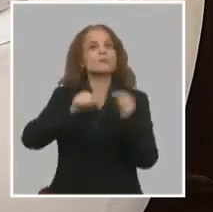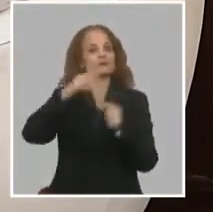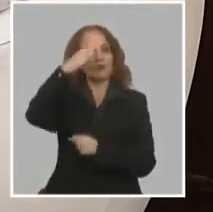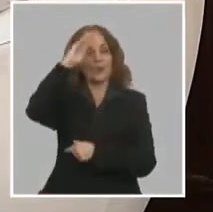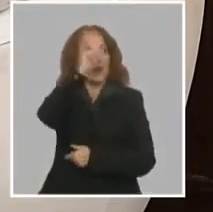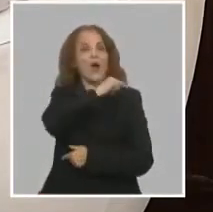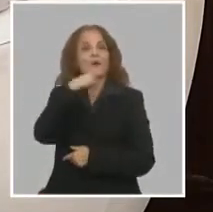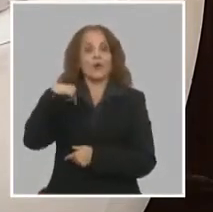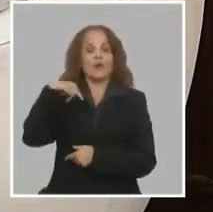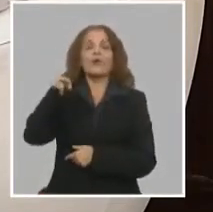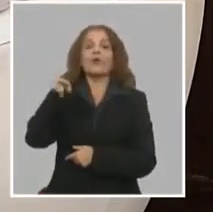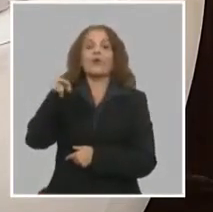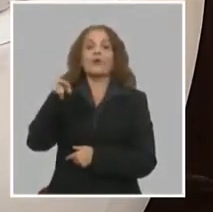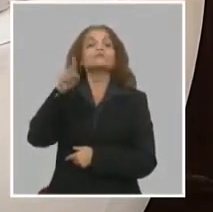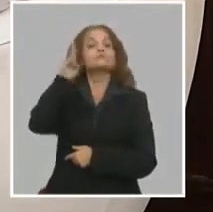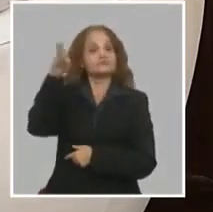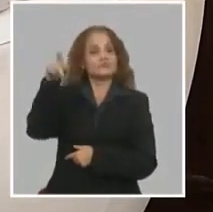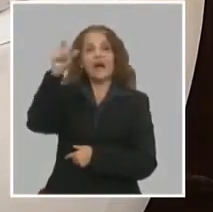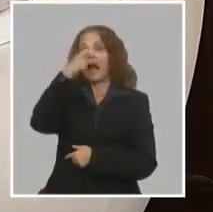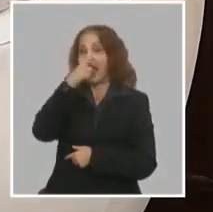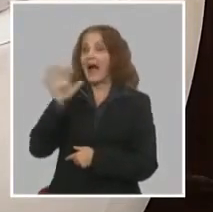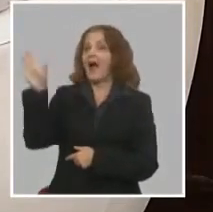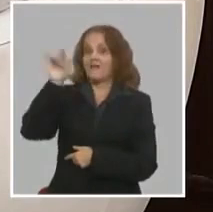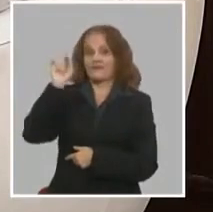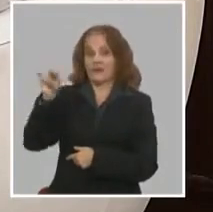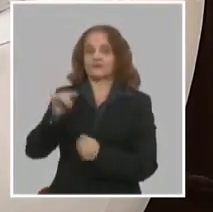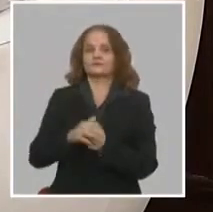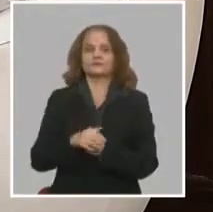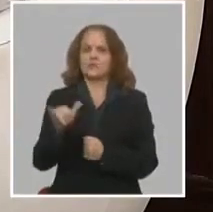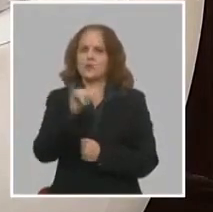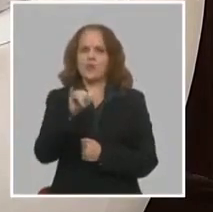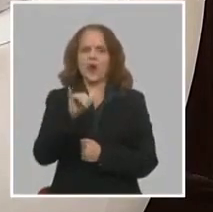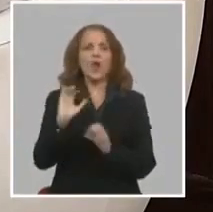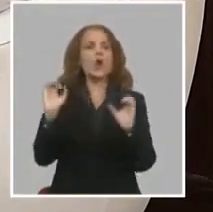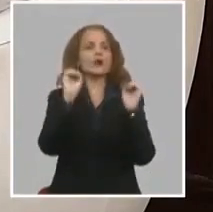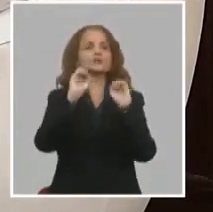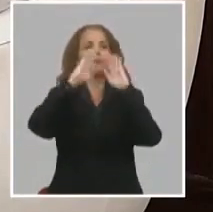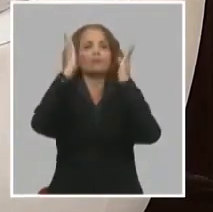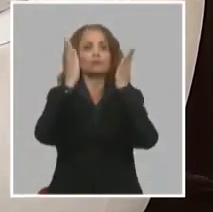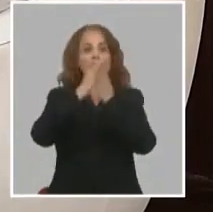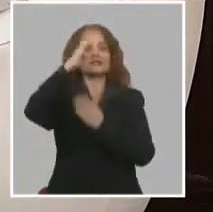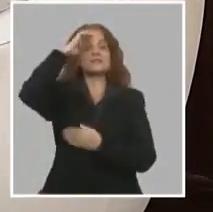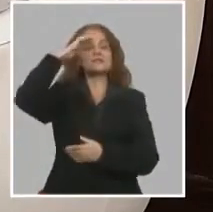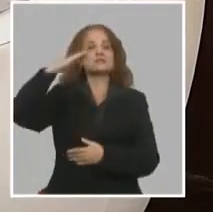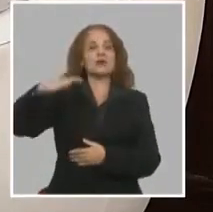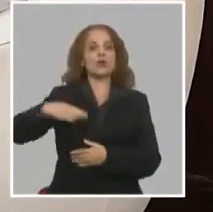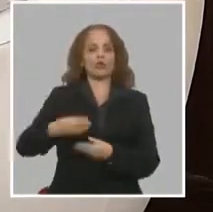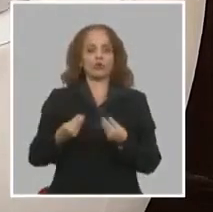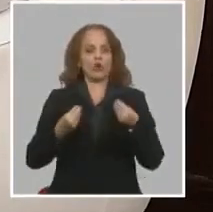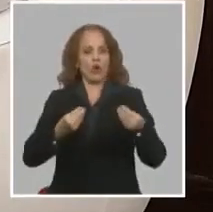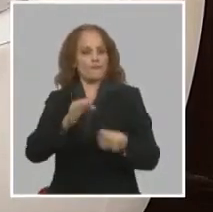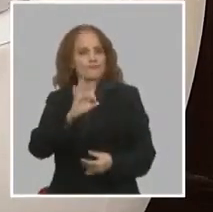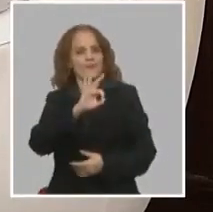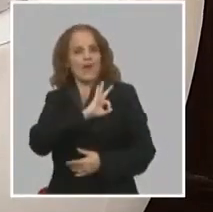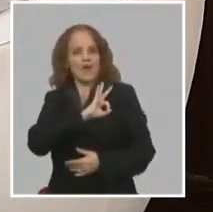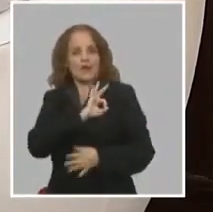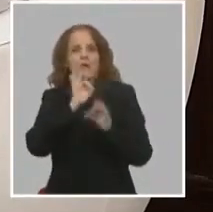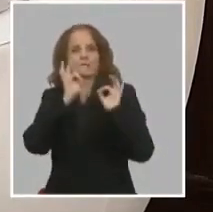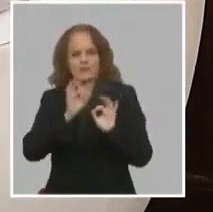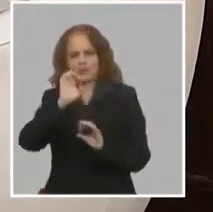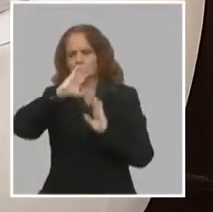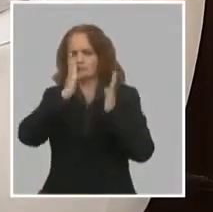en materia de salud. Y la Organización Mundial de la Salud condecoró a la salud cubana precisamente por